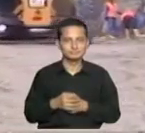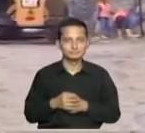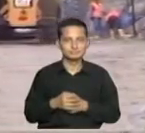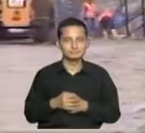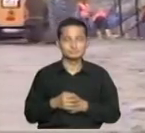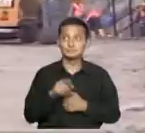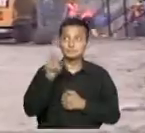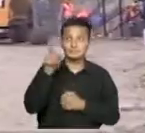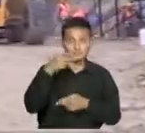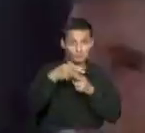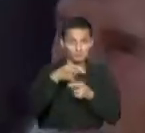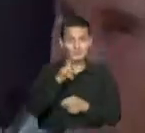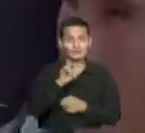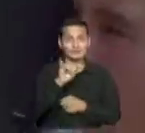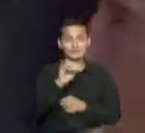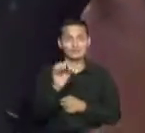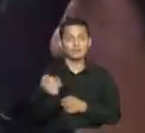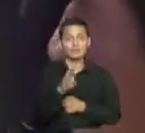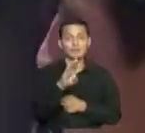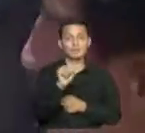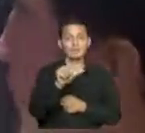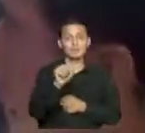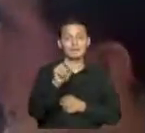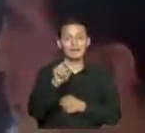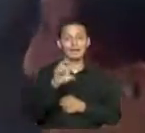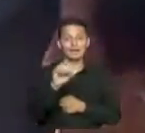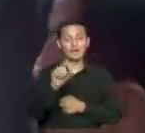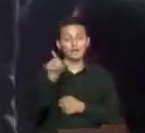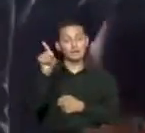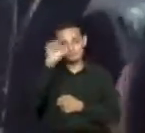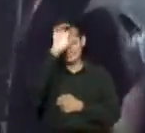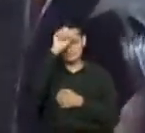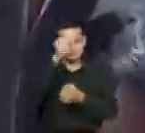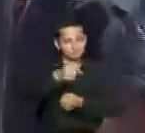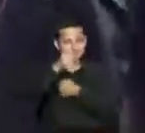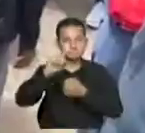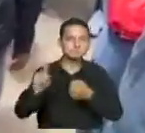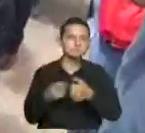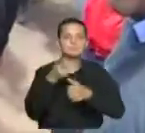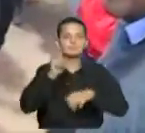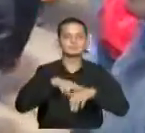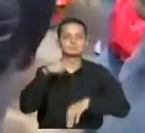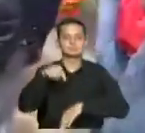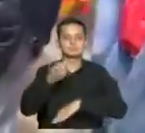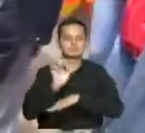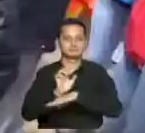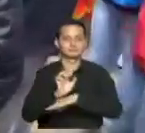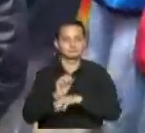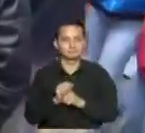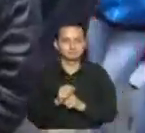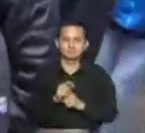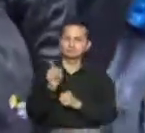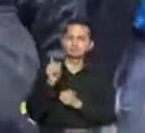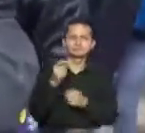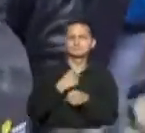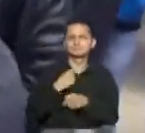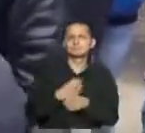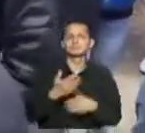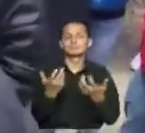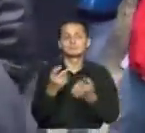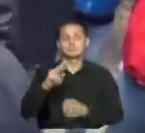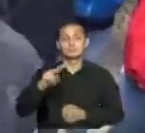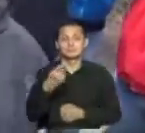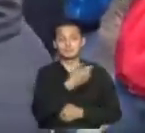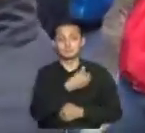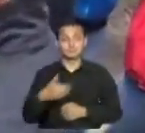Río Blanco es el primer proyecto de mediana minería que se lleva adelante en Ecuador. Sobre su ejecución, el vicepresidente de la